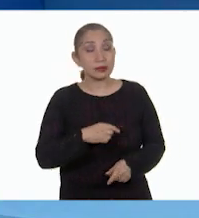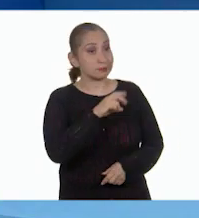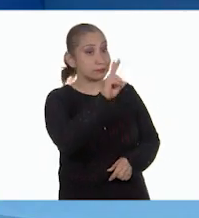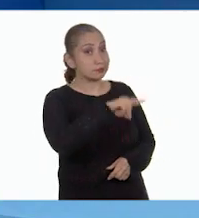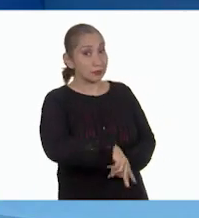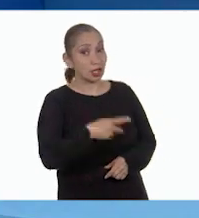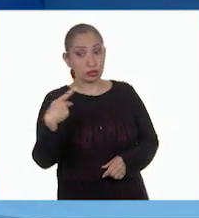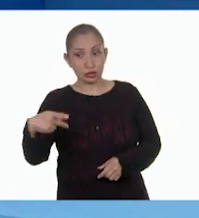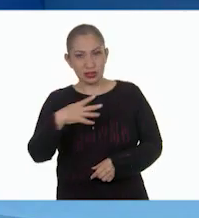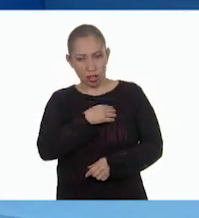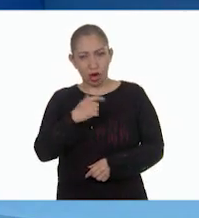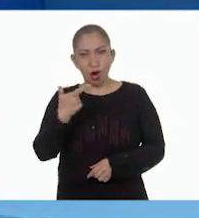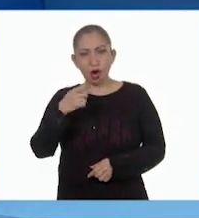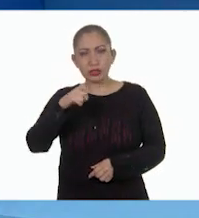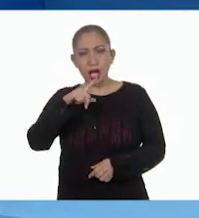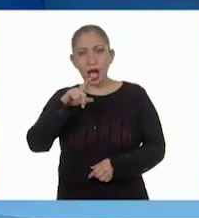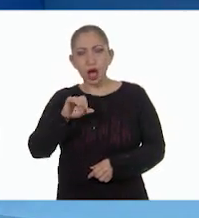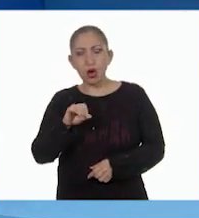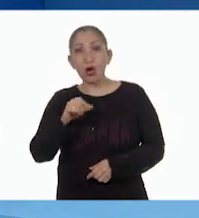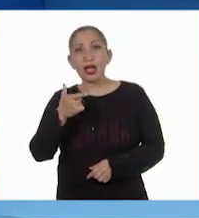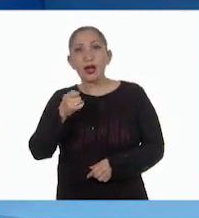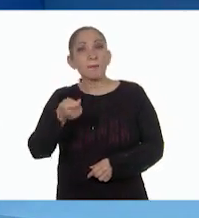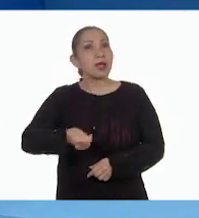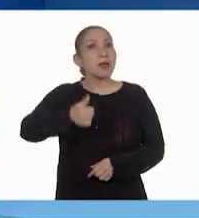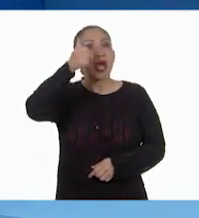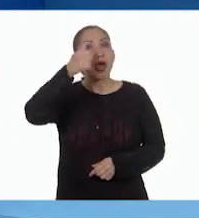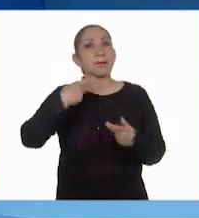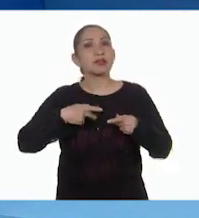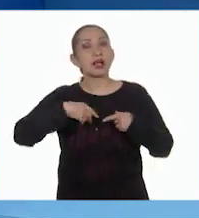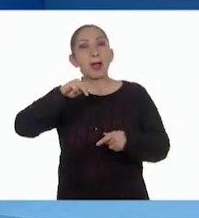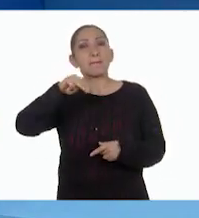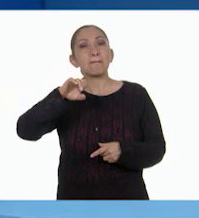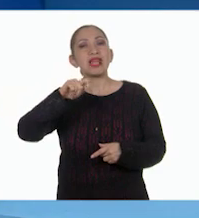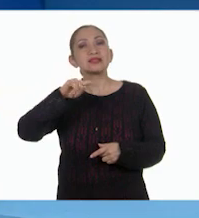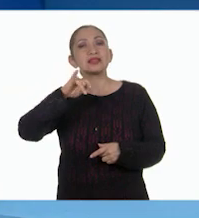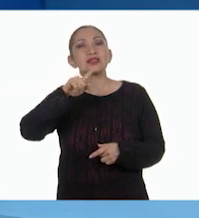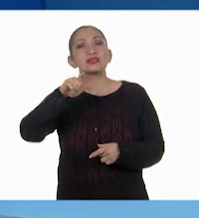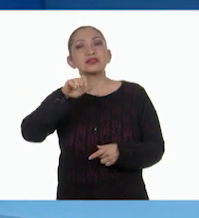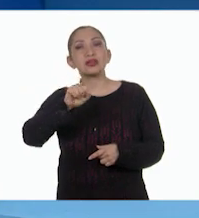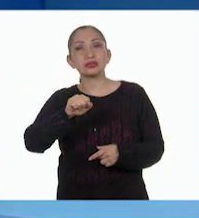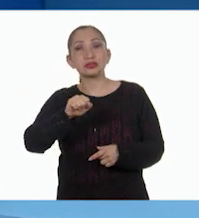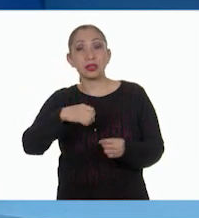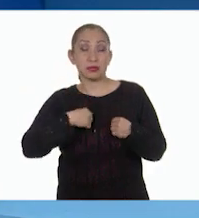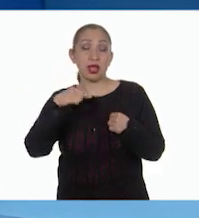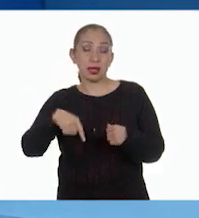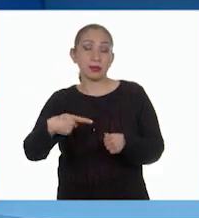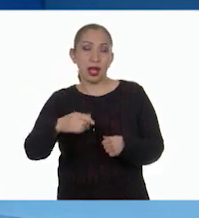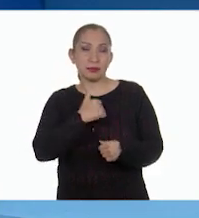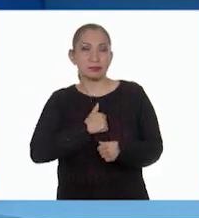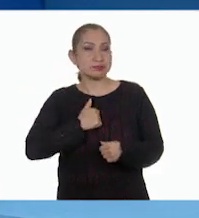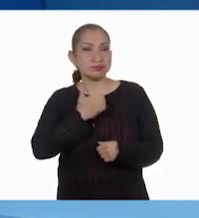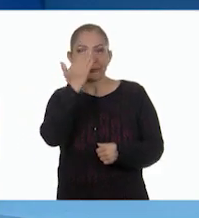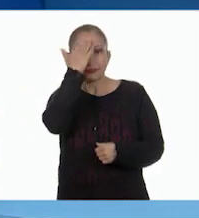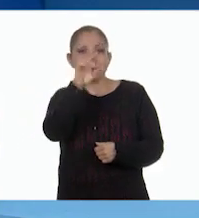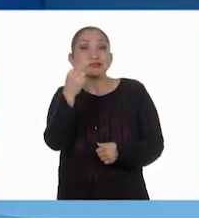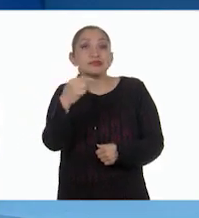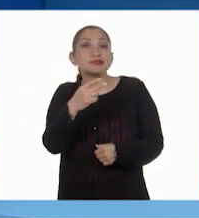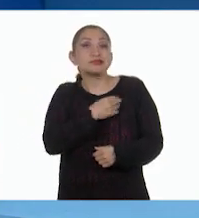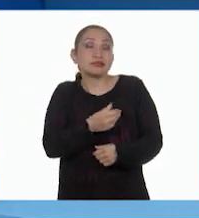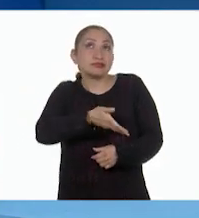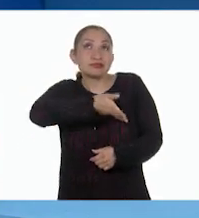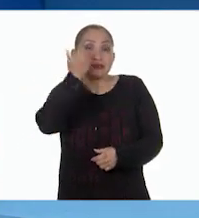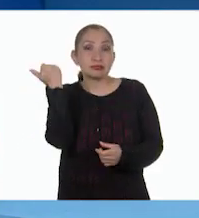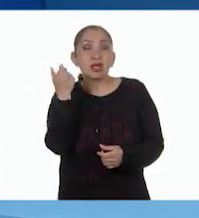hijos de Gonzalo Guerrero fueron los primeros mestizos que vivieron en estas tierras, aunque desafortunadamente no conocemos el nombre de sus